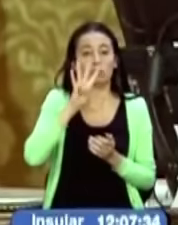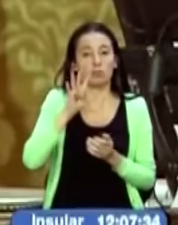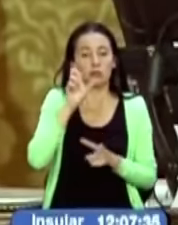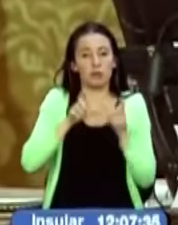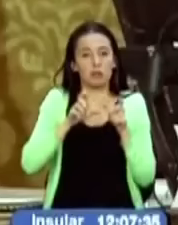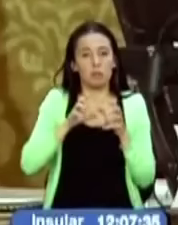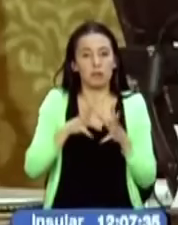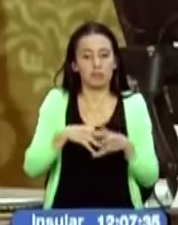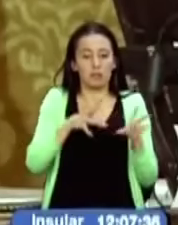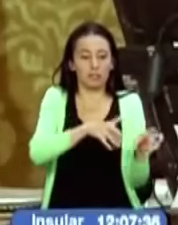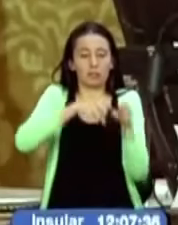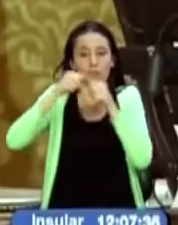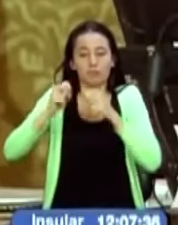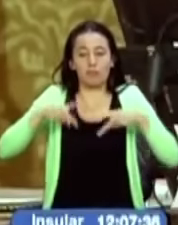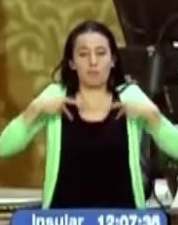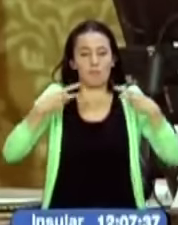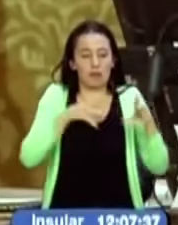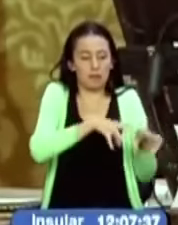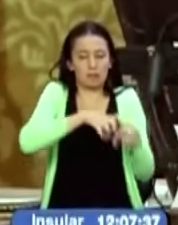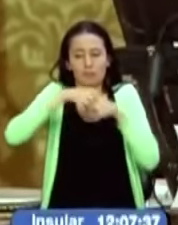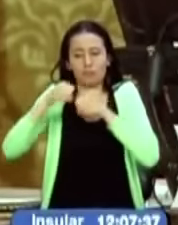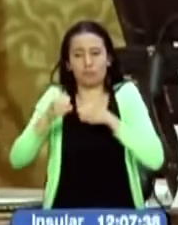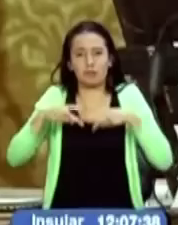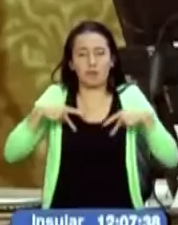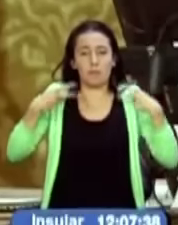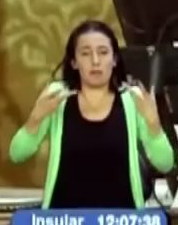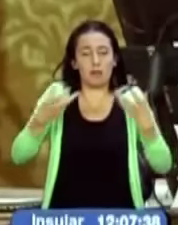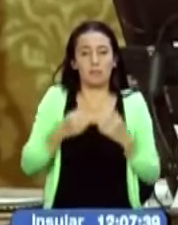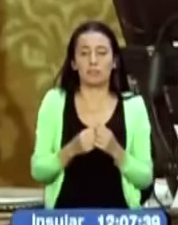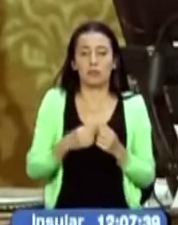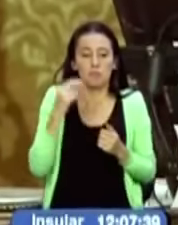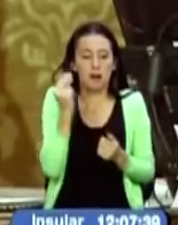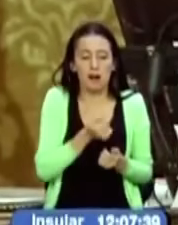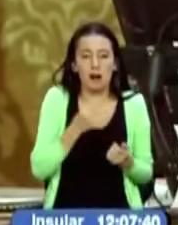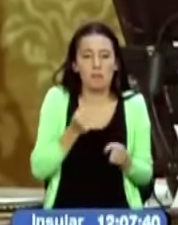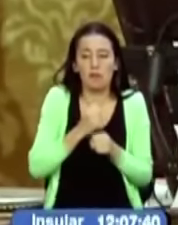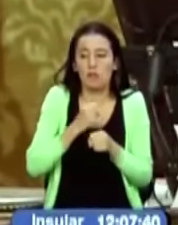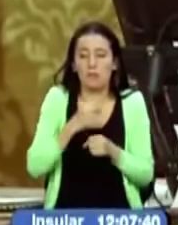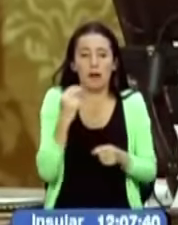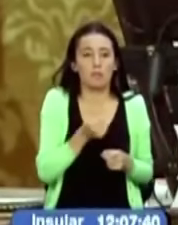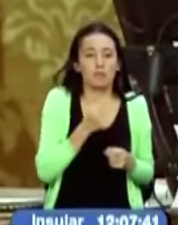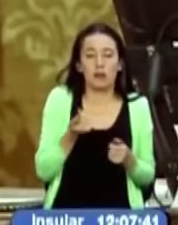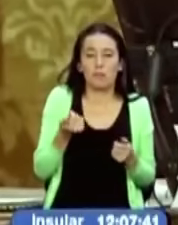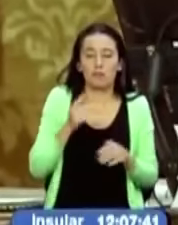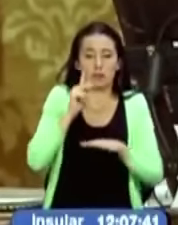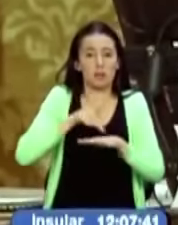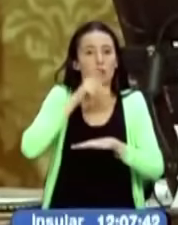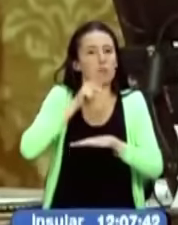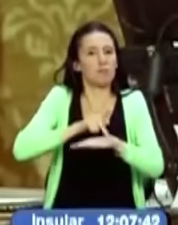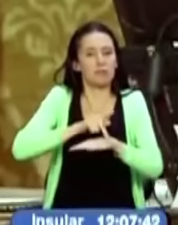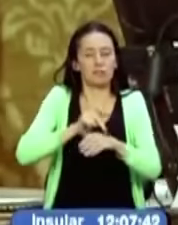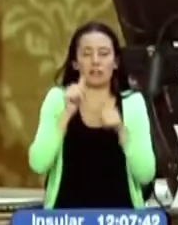10%. Eso es un porcentaje bastante alto porque se reaccionó rápidamente y con unos rescatistas que son unos